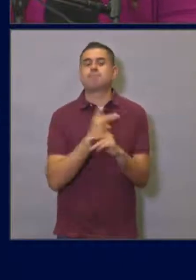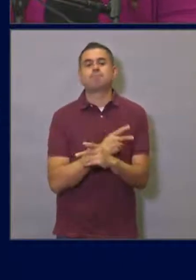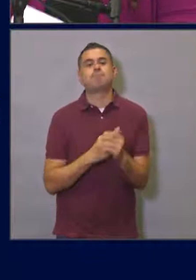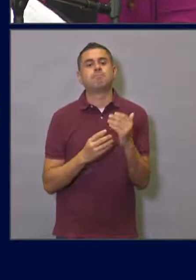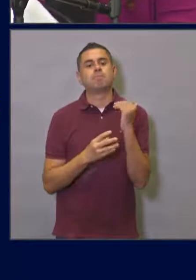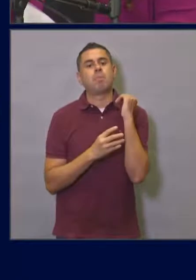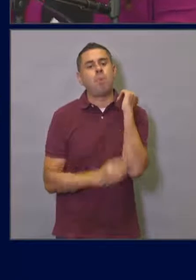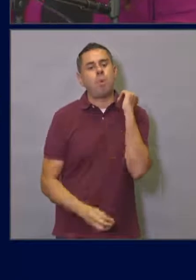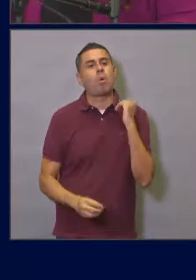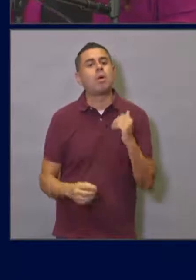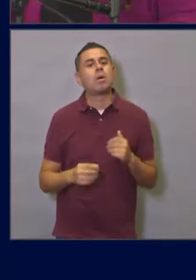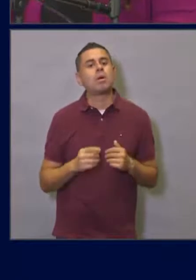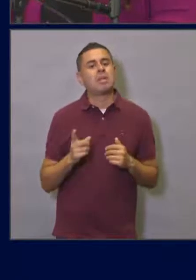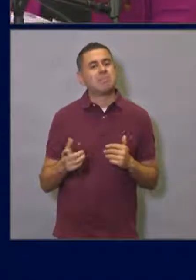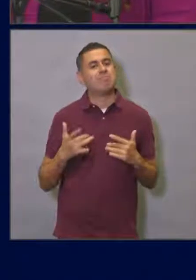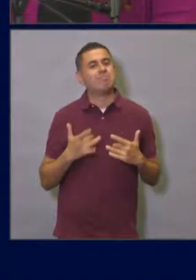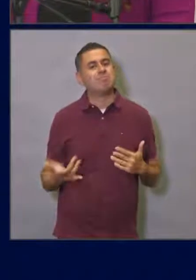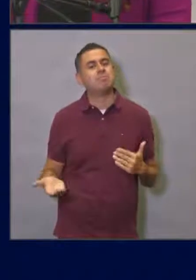please.